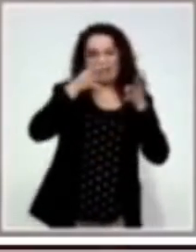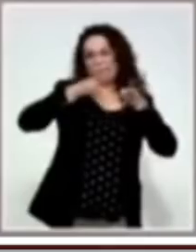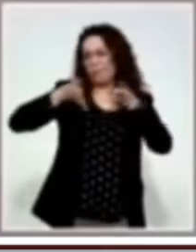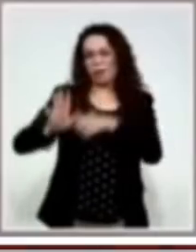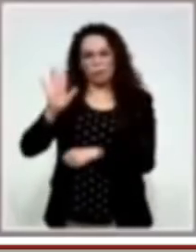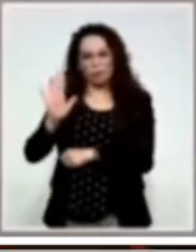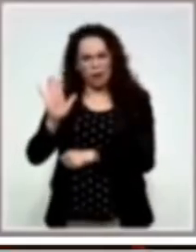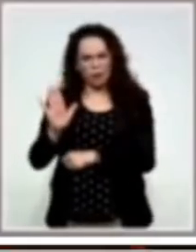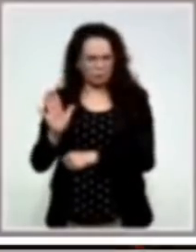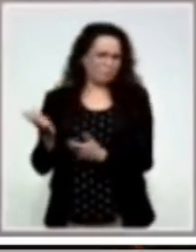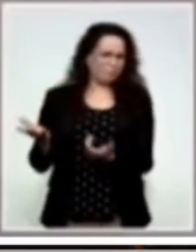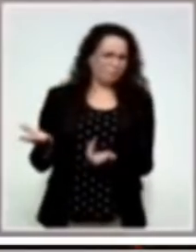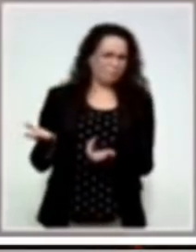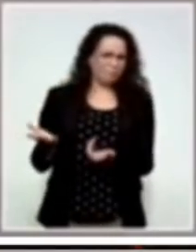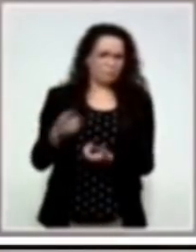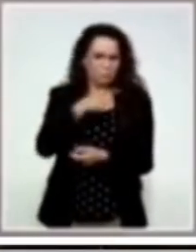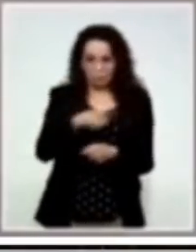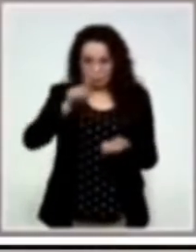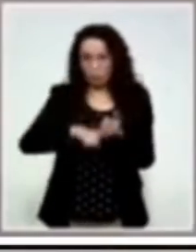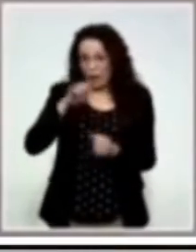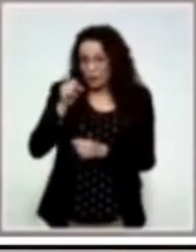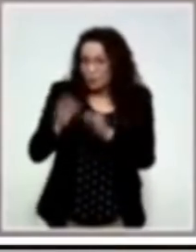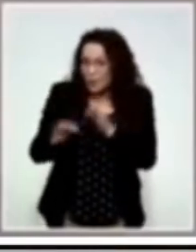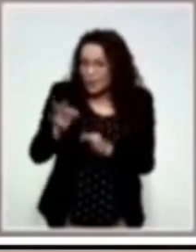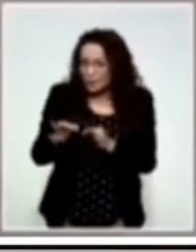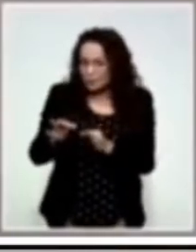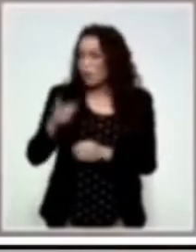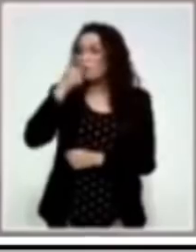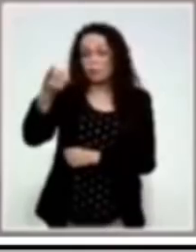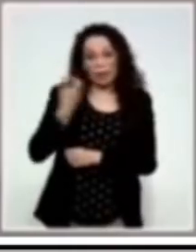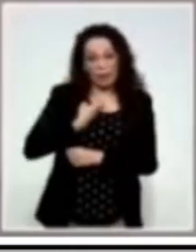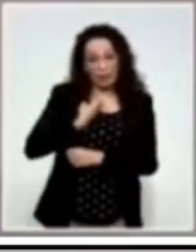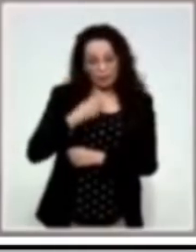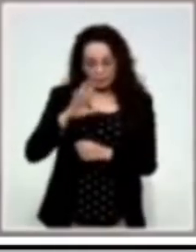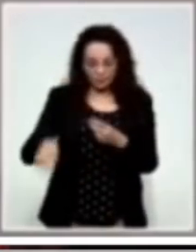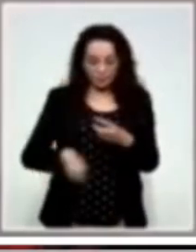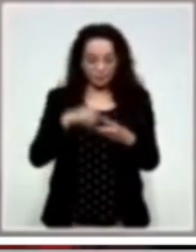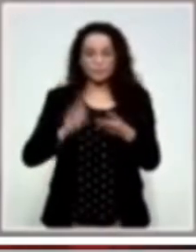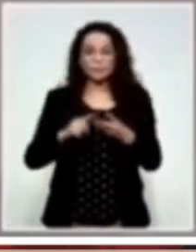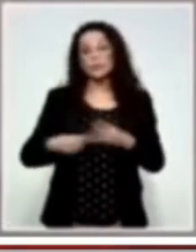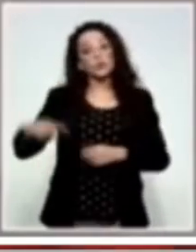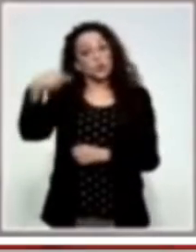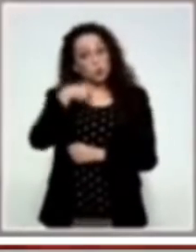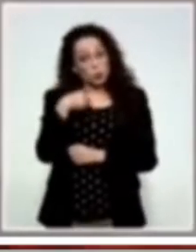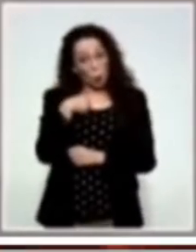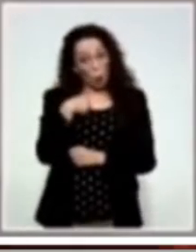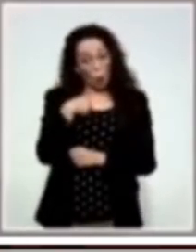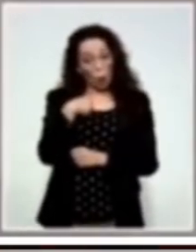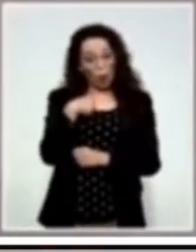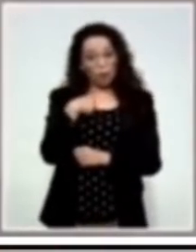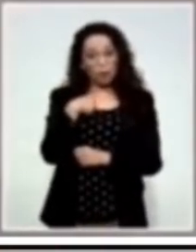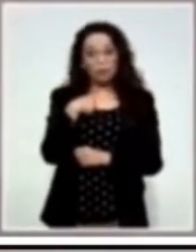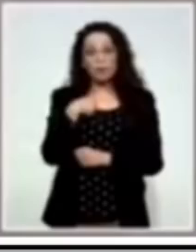todos ministros y ministras, y yo interesadamente metí en el cajón